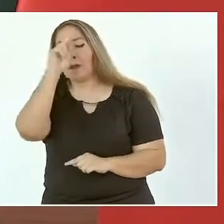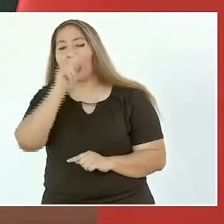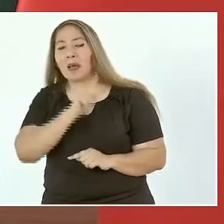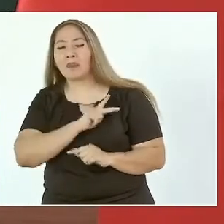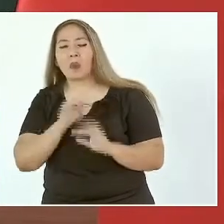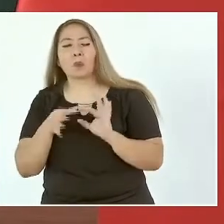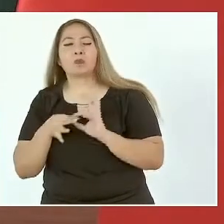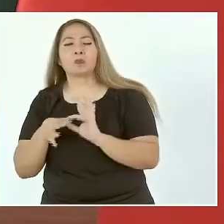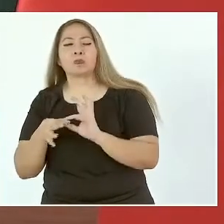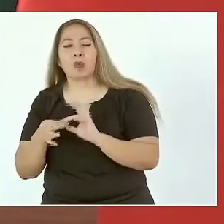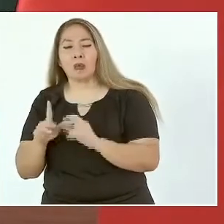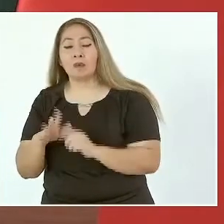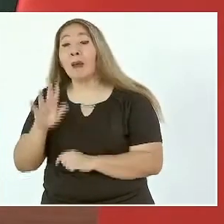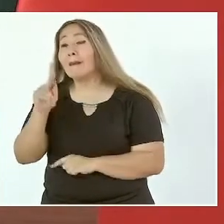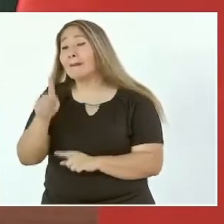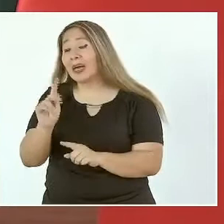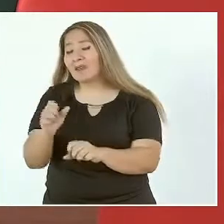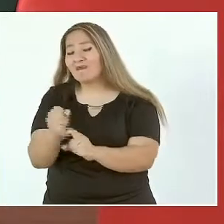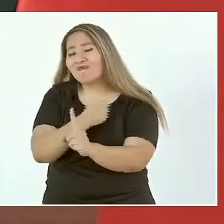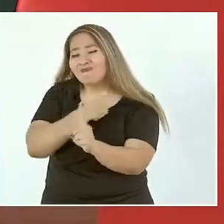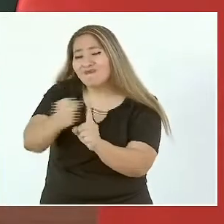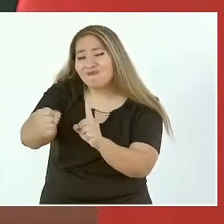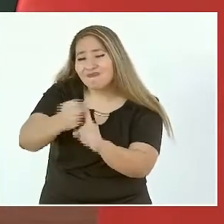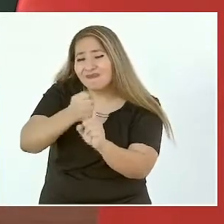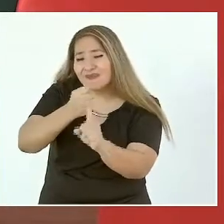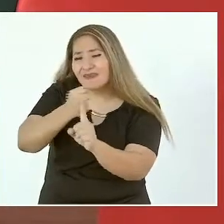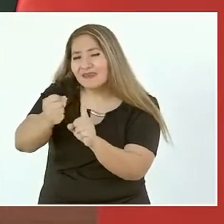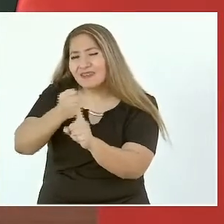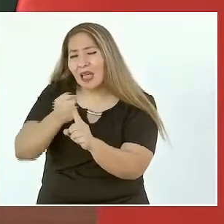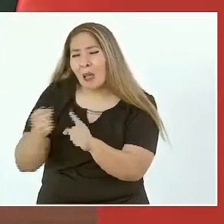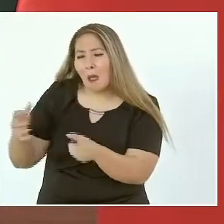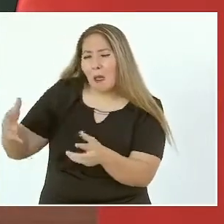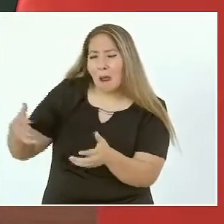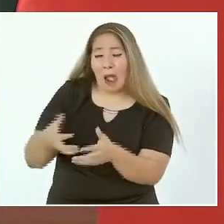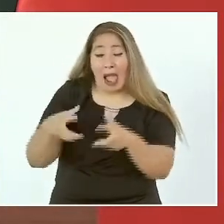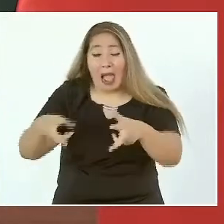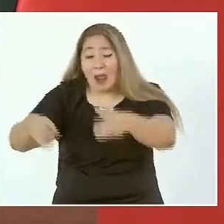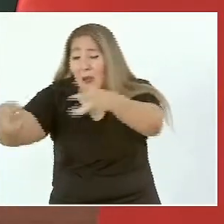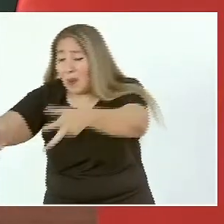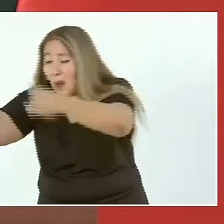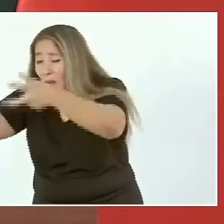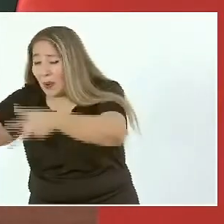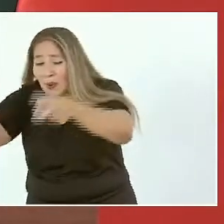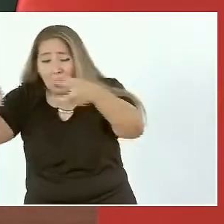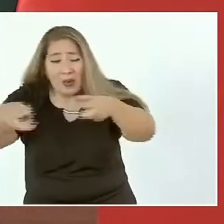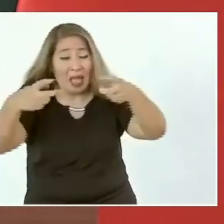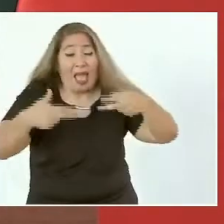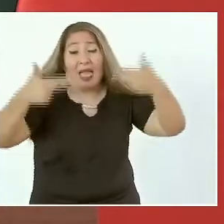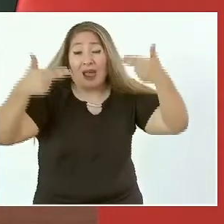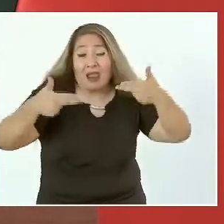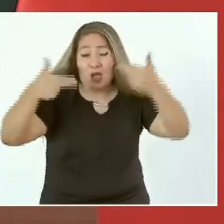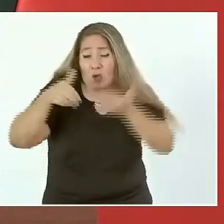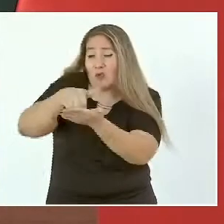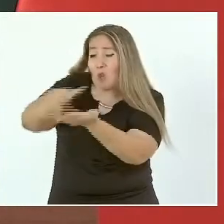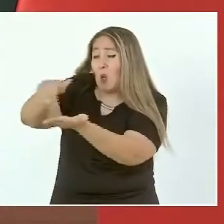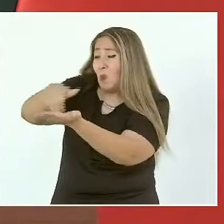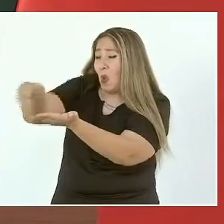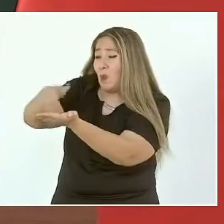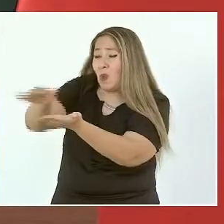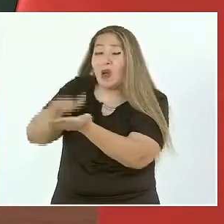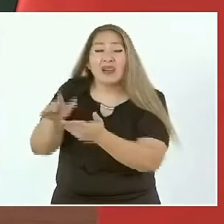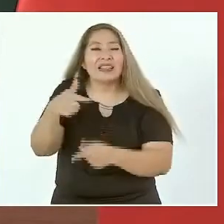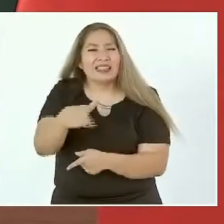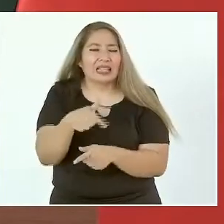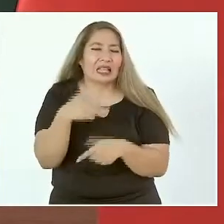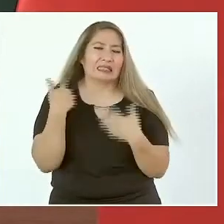proceso. La violencia hacia los chinos manifestada en saqueos a sus negocios, agresiones físicas y expulsiones, vulneró